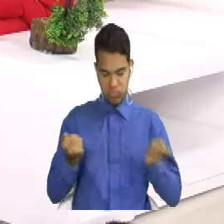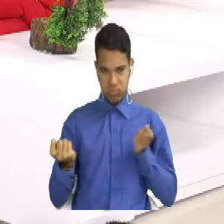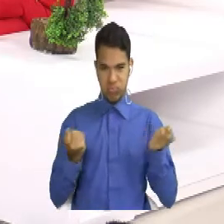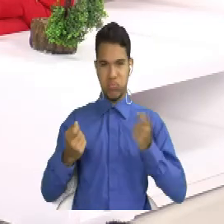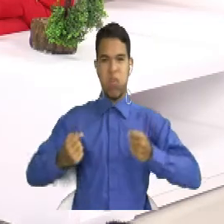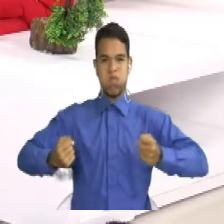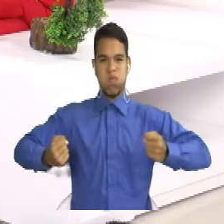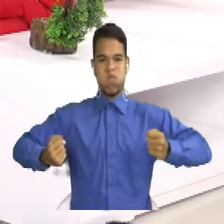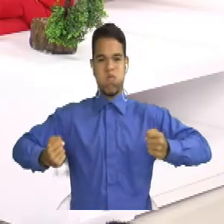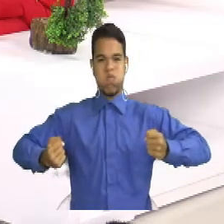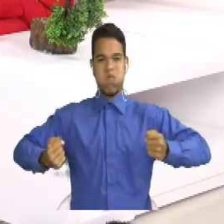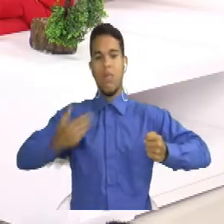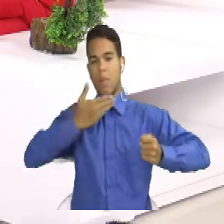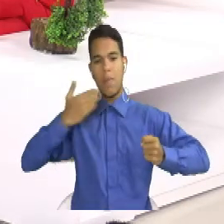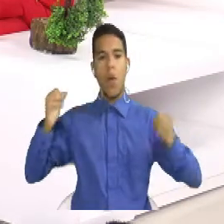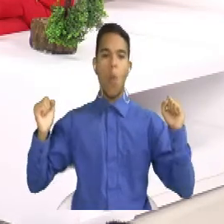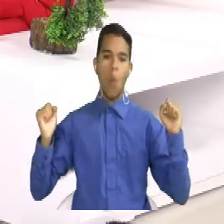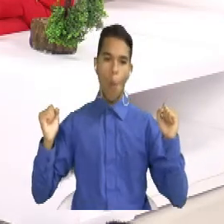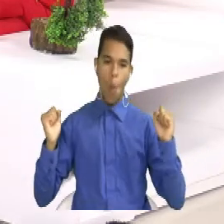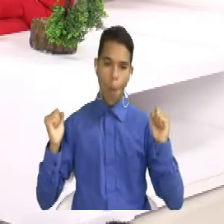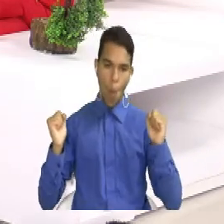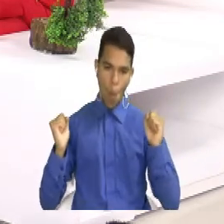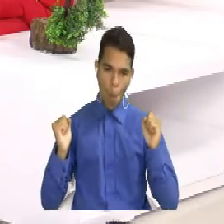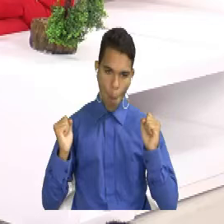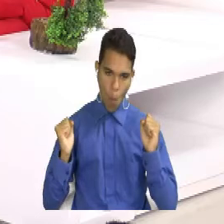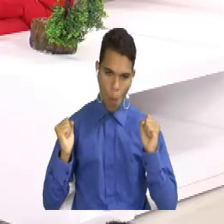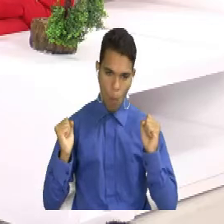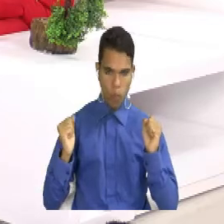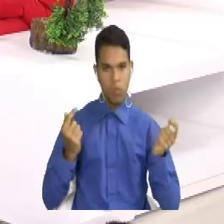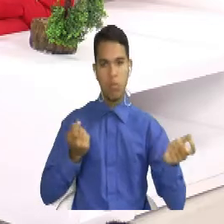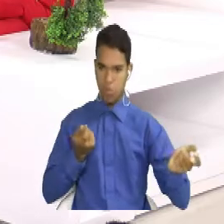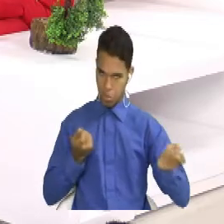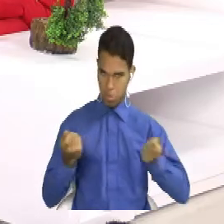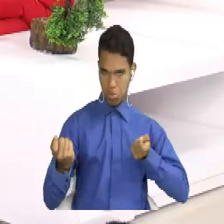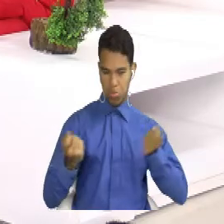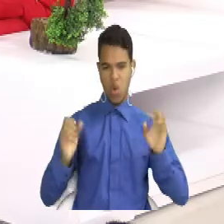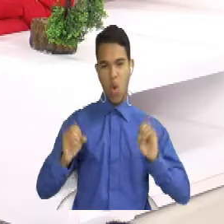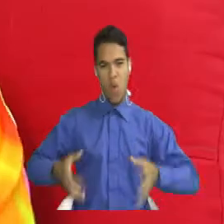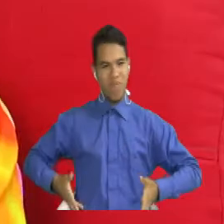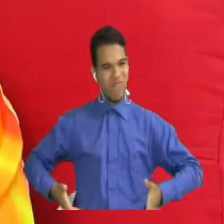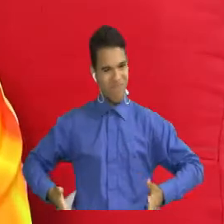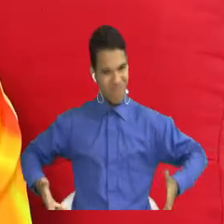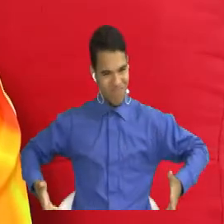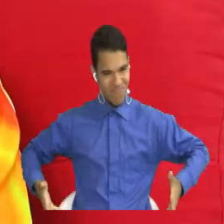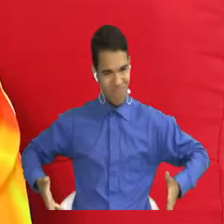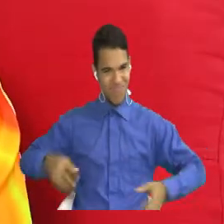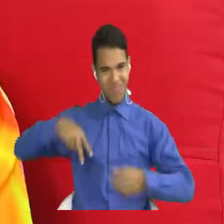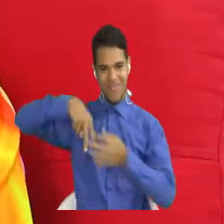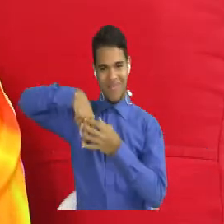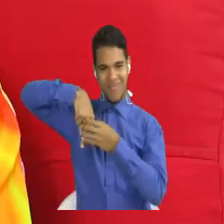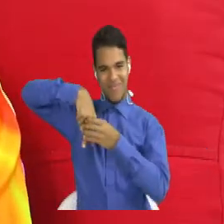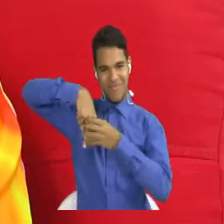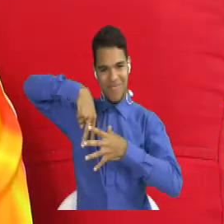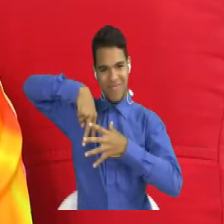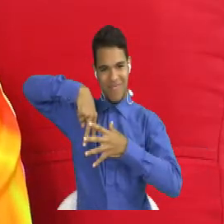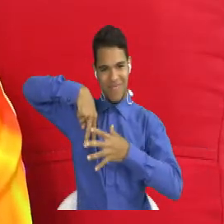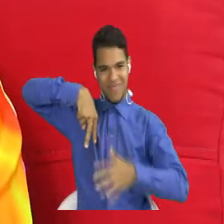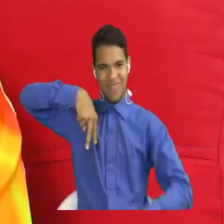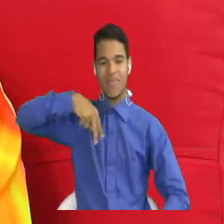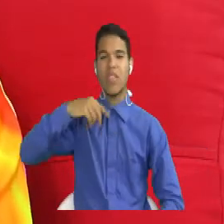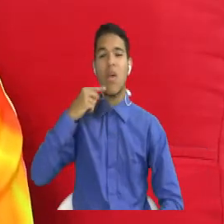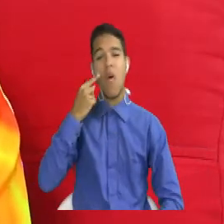sobrepeso que tenemos o que nuestra morfología es muy ancha o somos muy piernonas. Perfecto. Manejar eso.